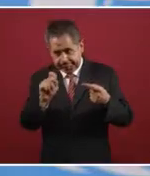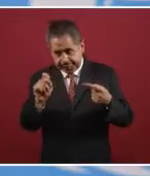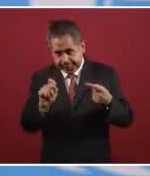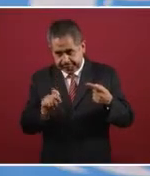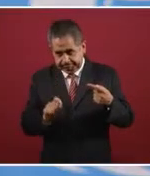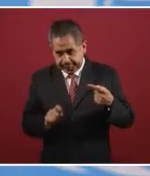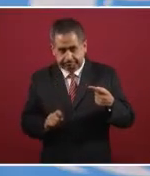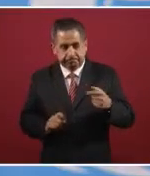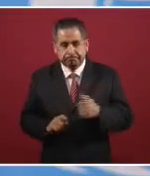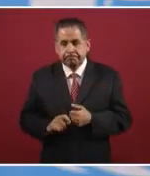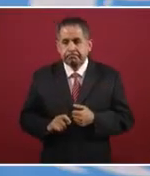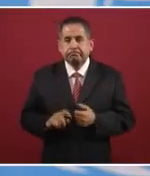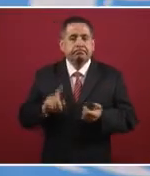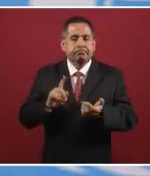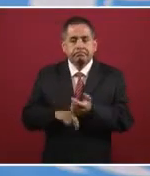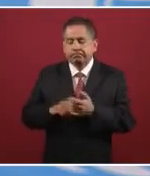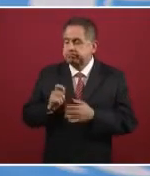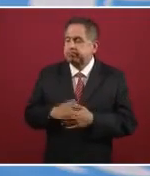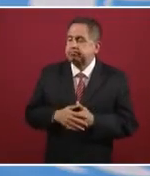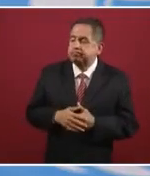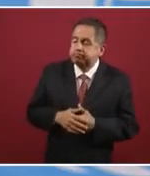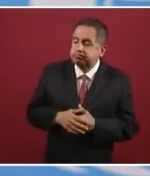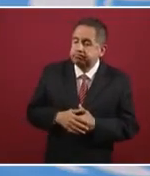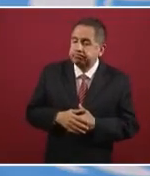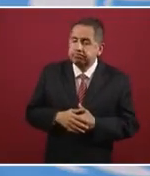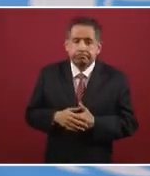y resolvían que